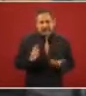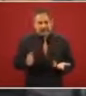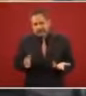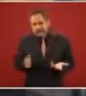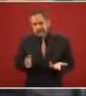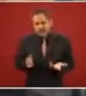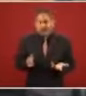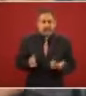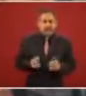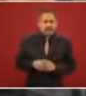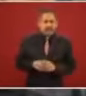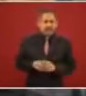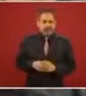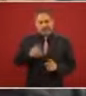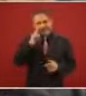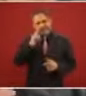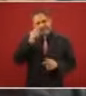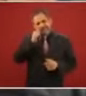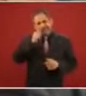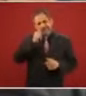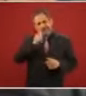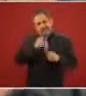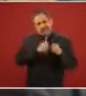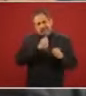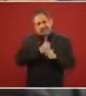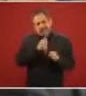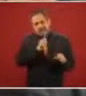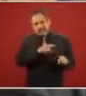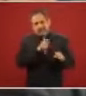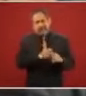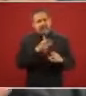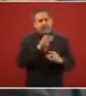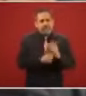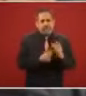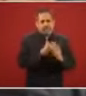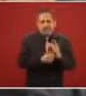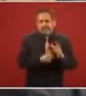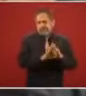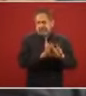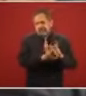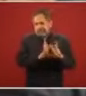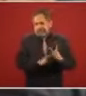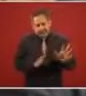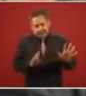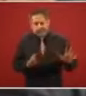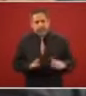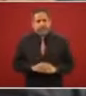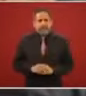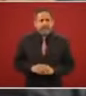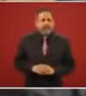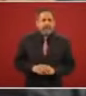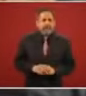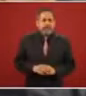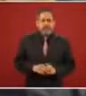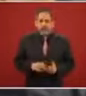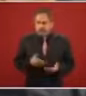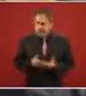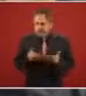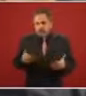bueno, ahora siempre ha pasado de las fuga de presos y todo esto. ¿Hay